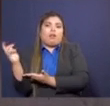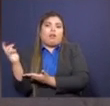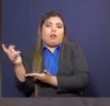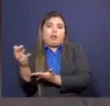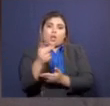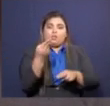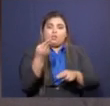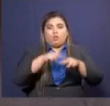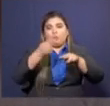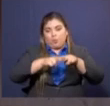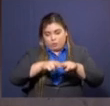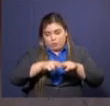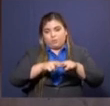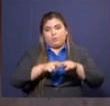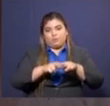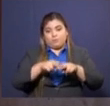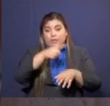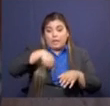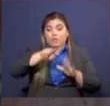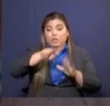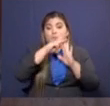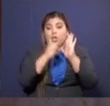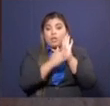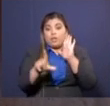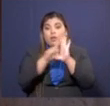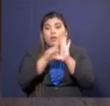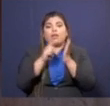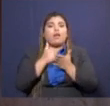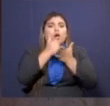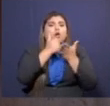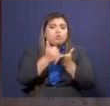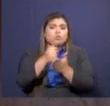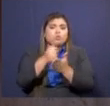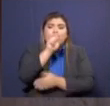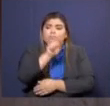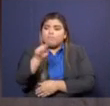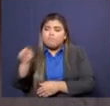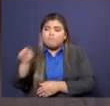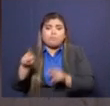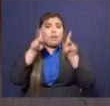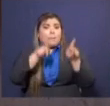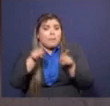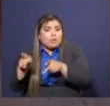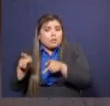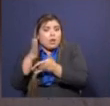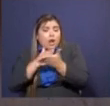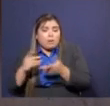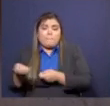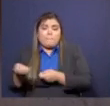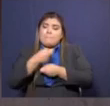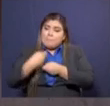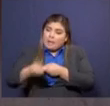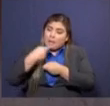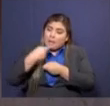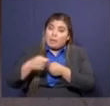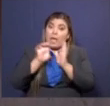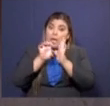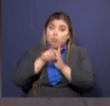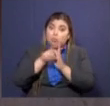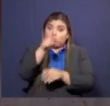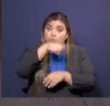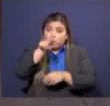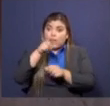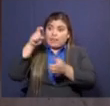recaudación. Este es un proyecto de ley que beneficia a aquellas personas que paguen